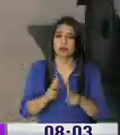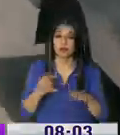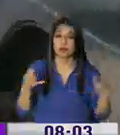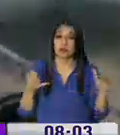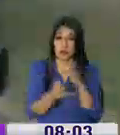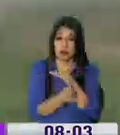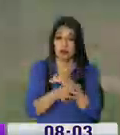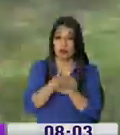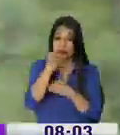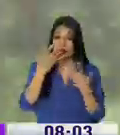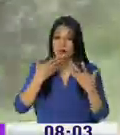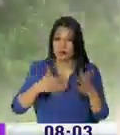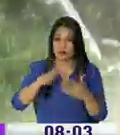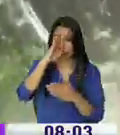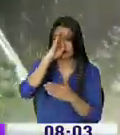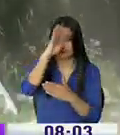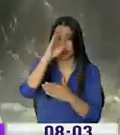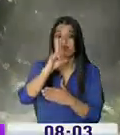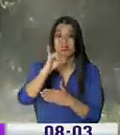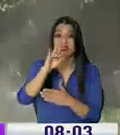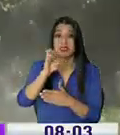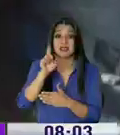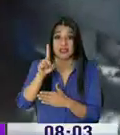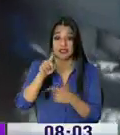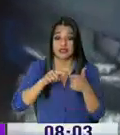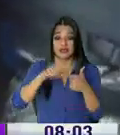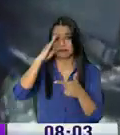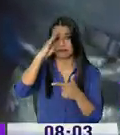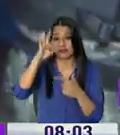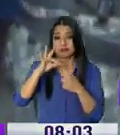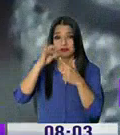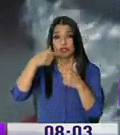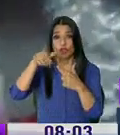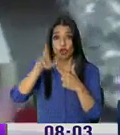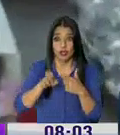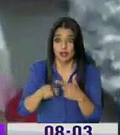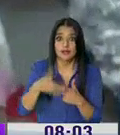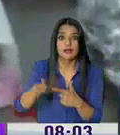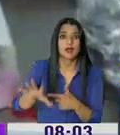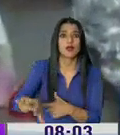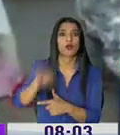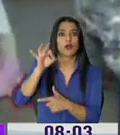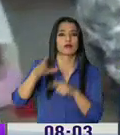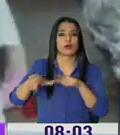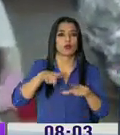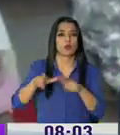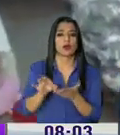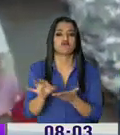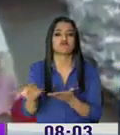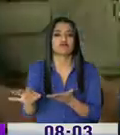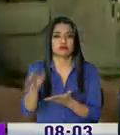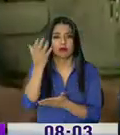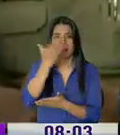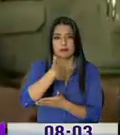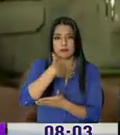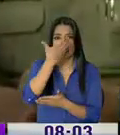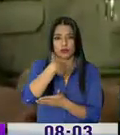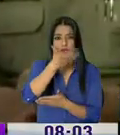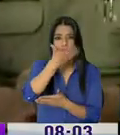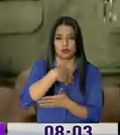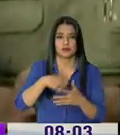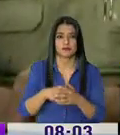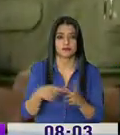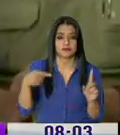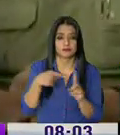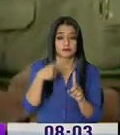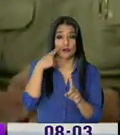violada, gendarmes de la DINASED en coordinación con el GOE localizaron al presunto delincuente en una zona alejada de la ciudad de Ambato. La detención del